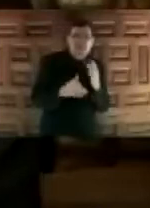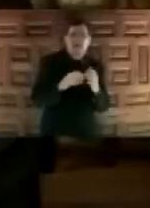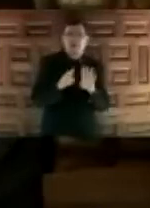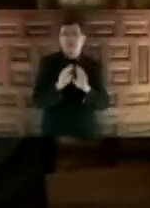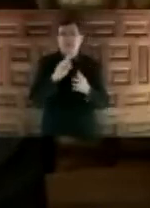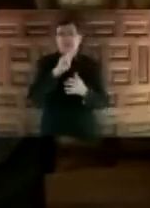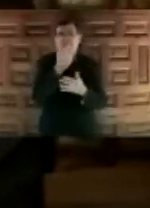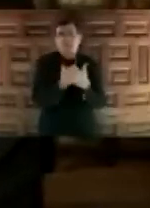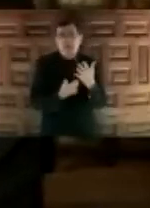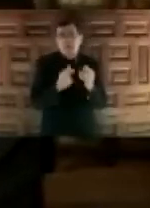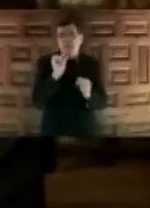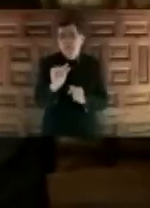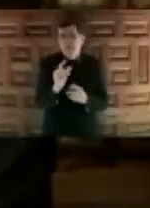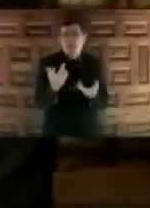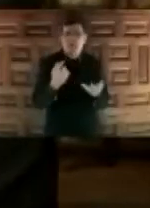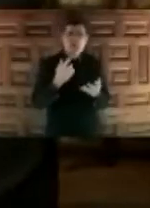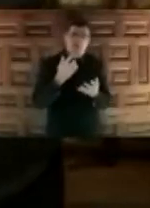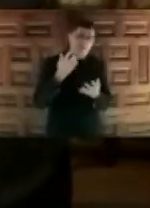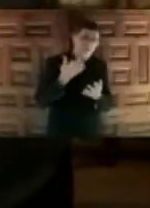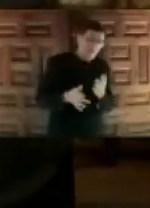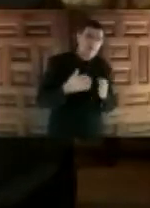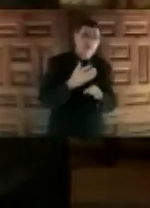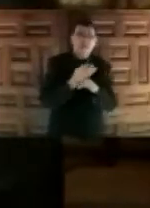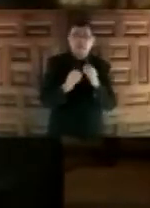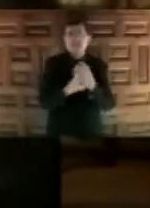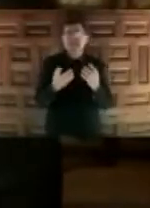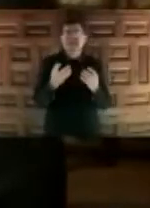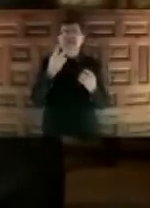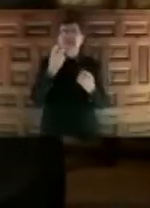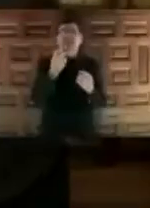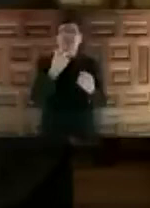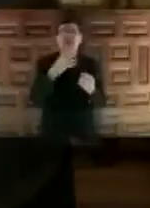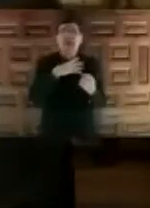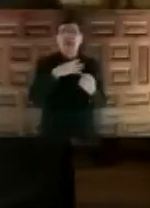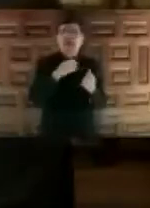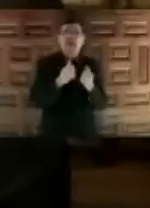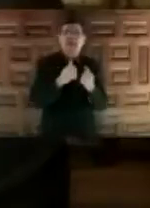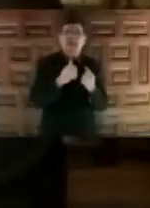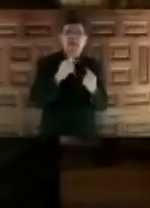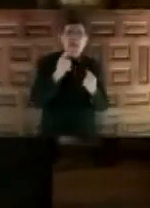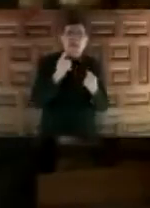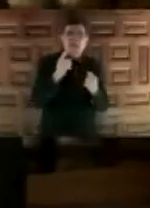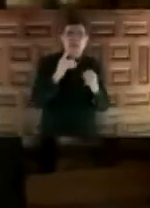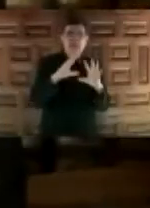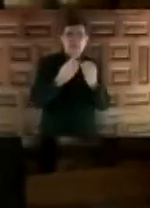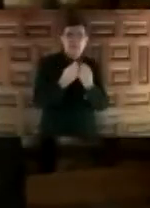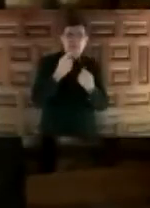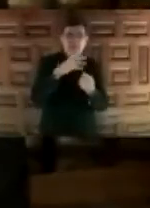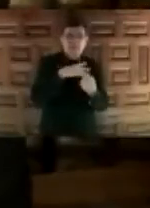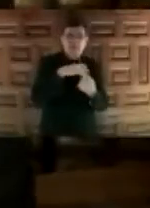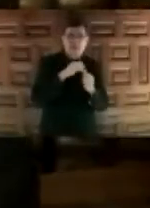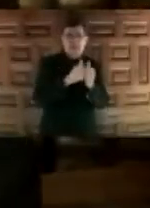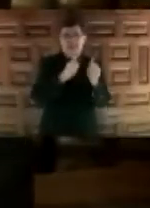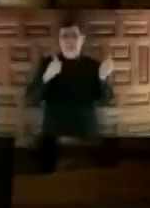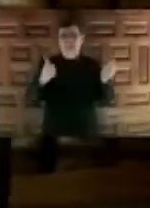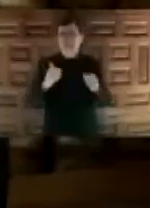un presupuesto raquítico, con condiciones que son, que responden a una acumulación de